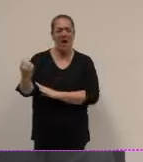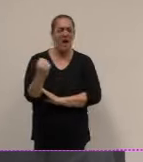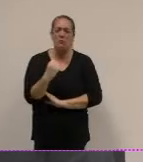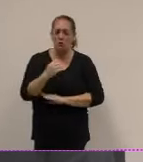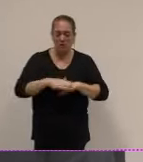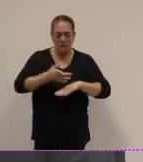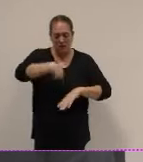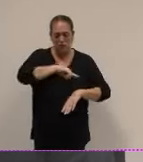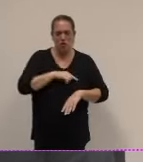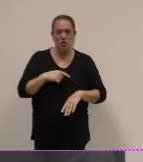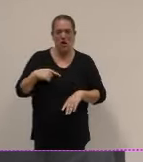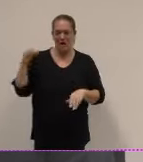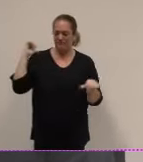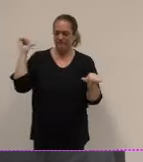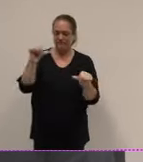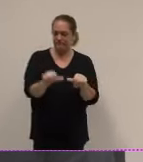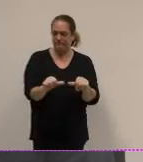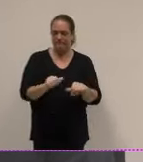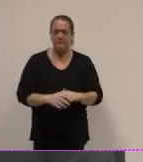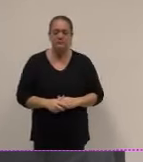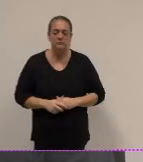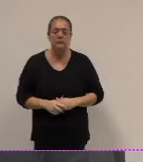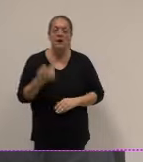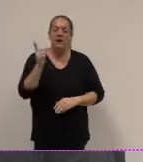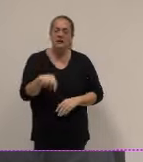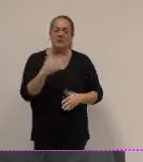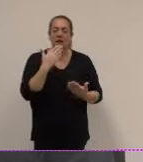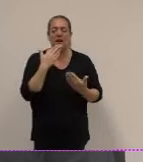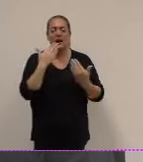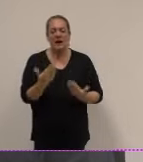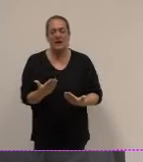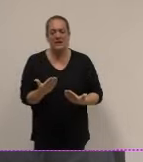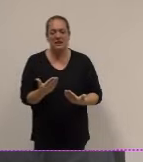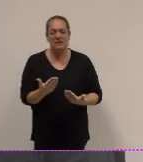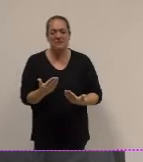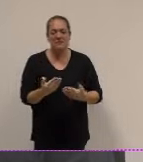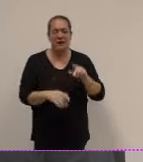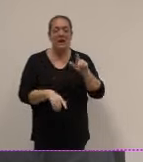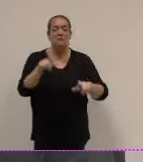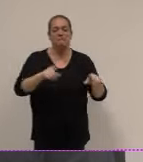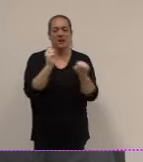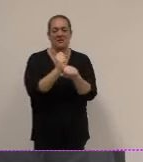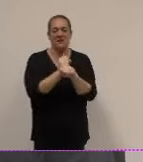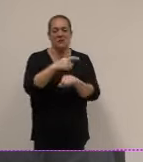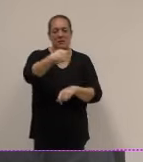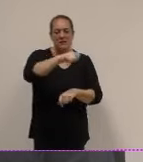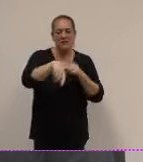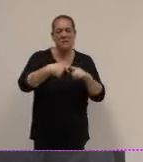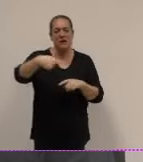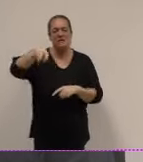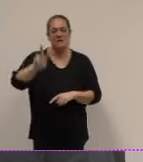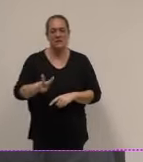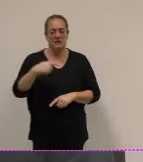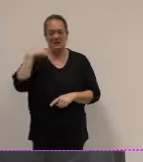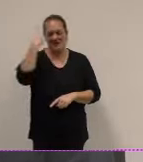para nosotros durante todo este tiempo. Agradecer también a quienes han tenido la labor de ser presidente y vicepresidente. Sé que no ha